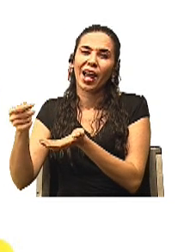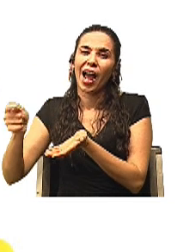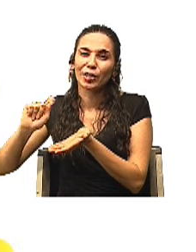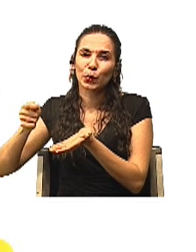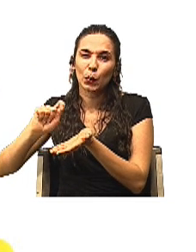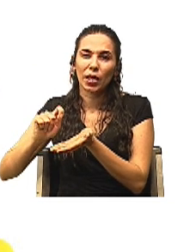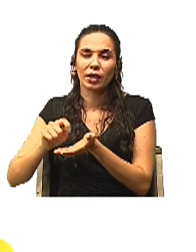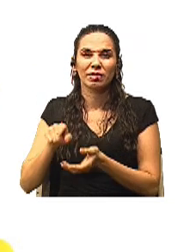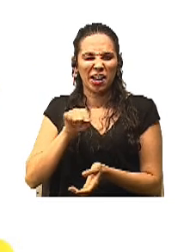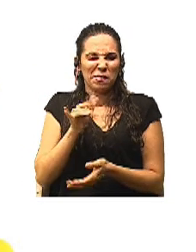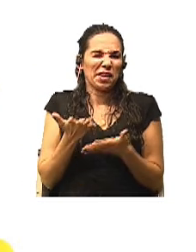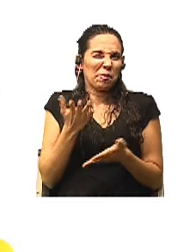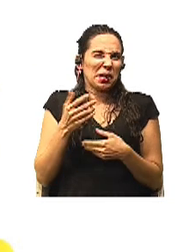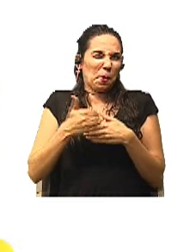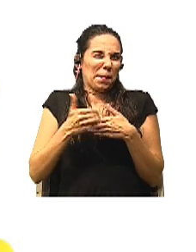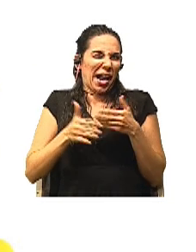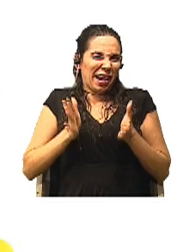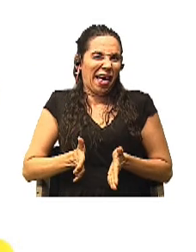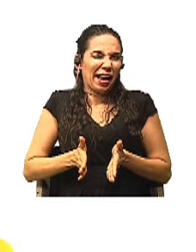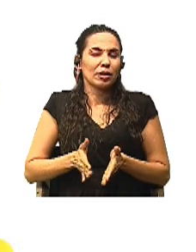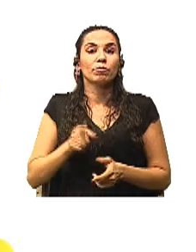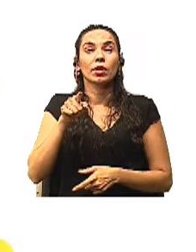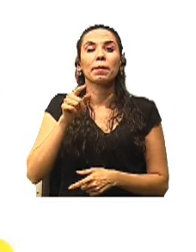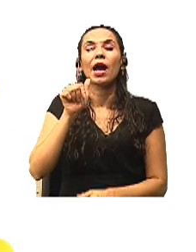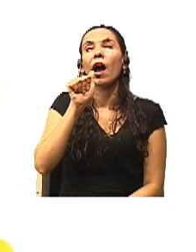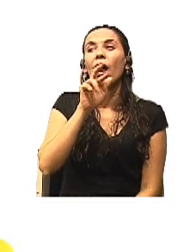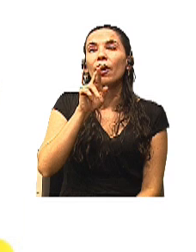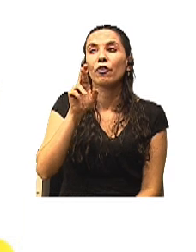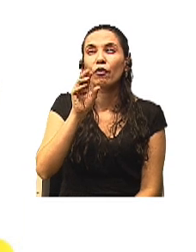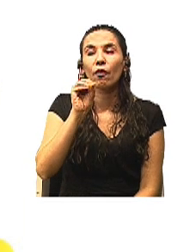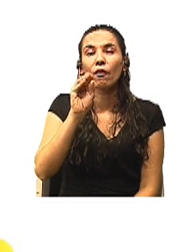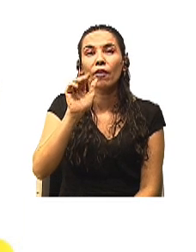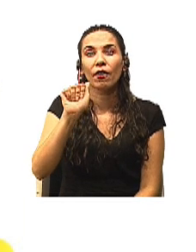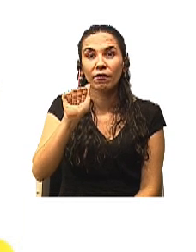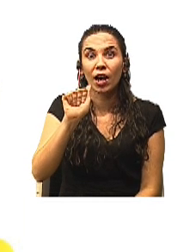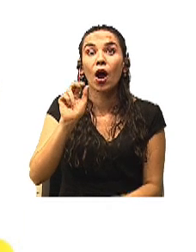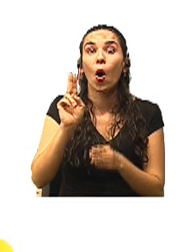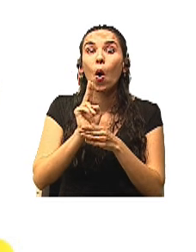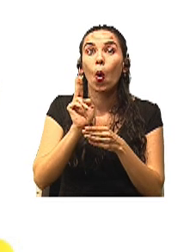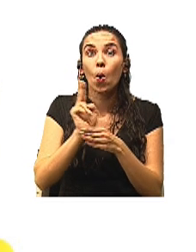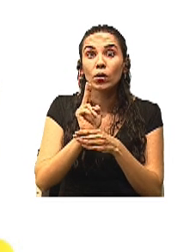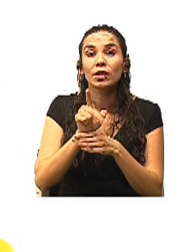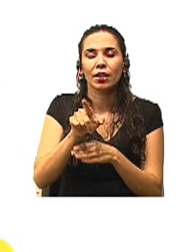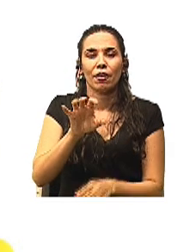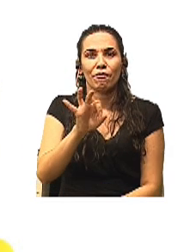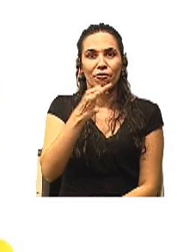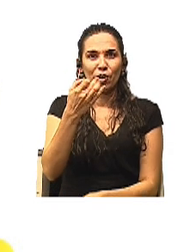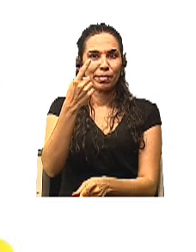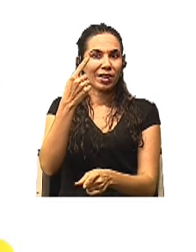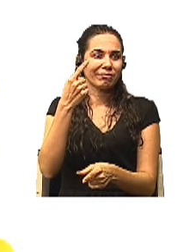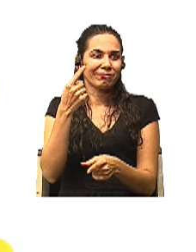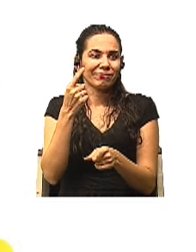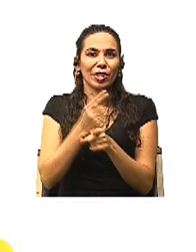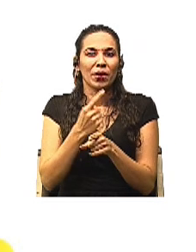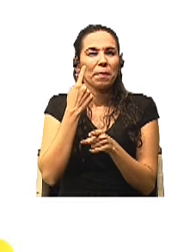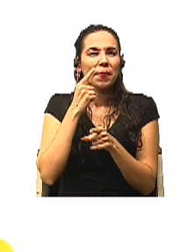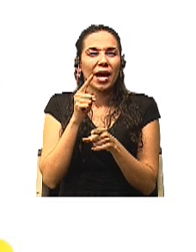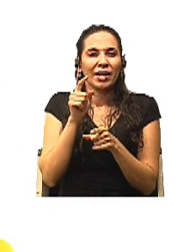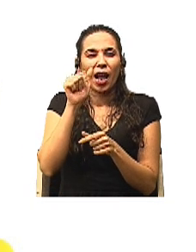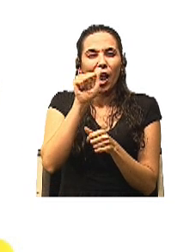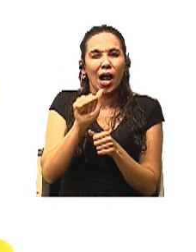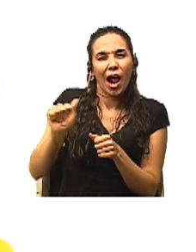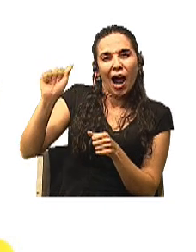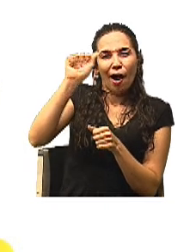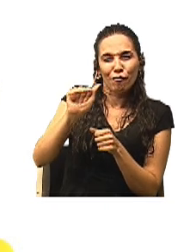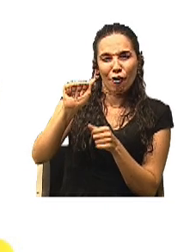Sin embargo, actualmente el símbolo arroba también se utiliza como un componente fundamental en las direcciones de correo